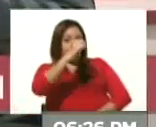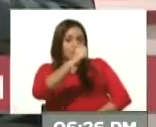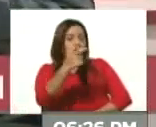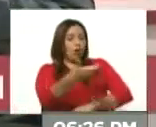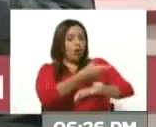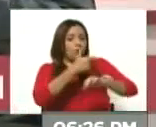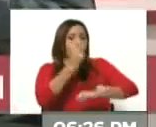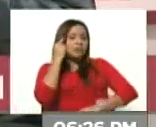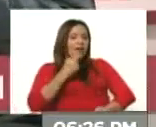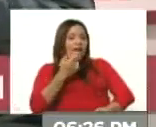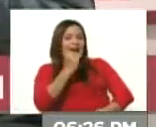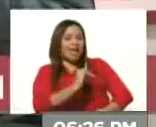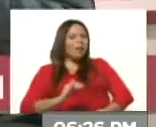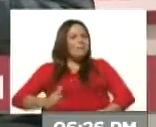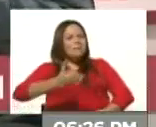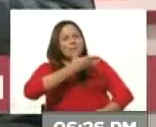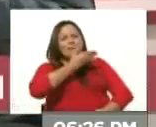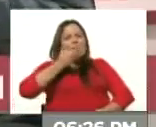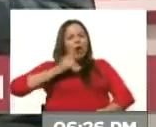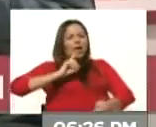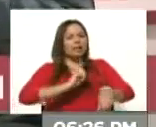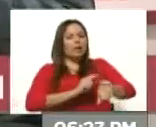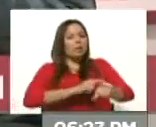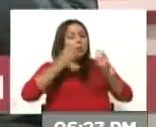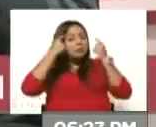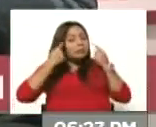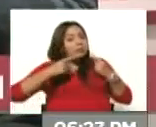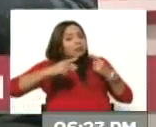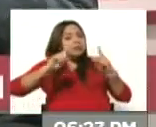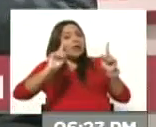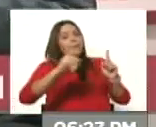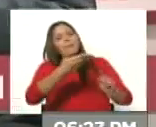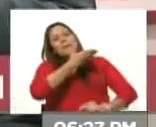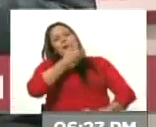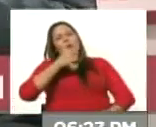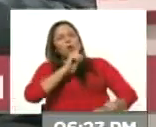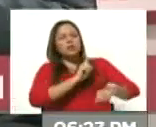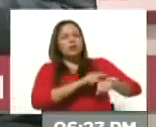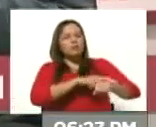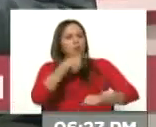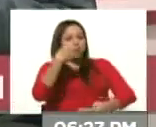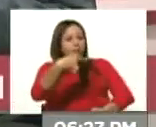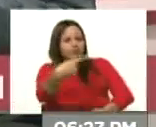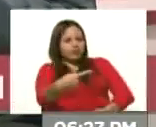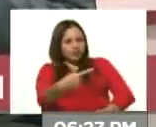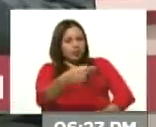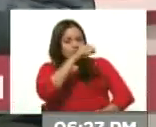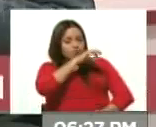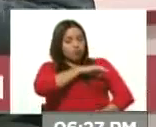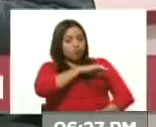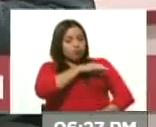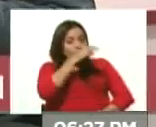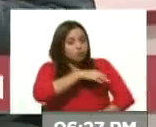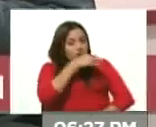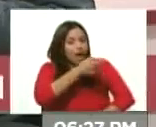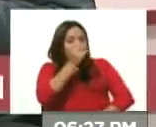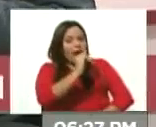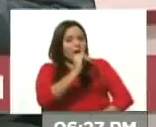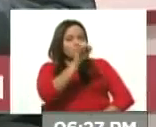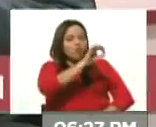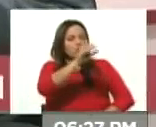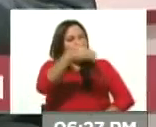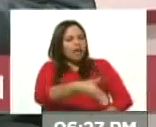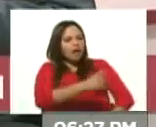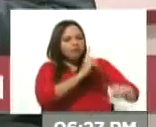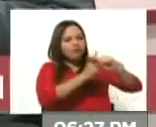uno de sus mejores momentos quizás en el mejor momento político y social hay una alta valoración positiva